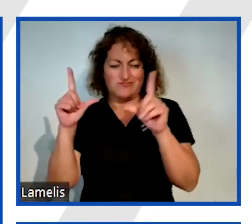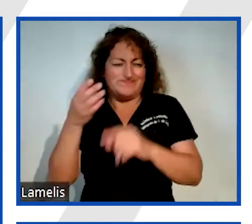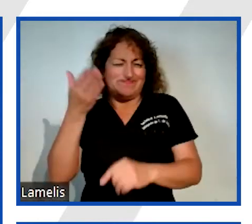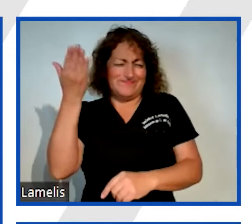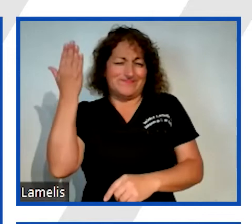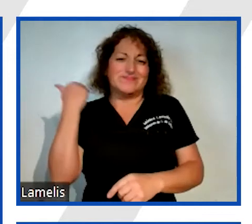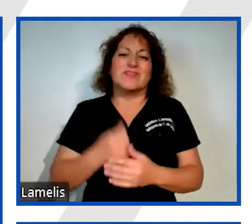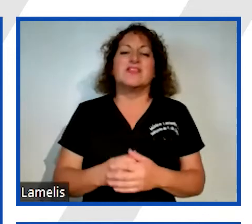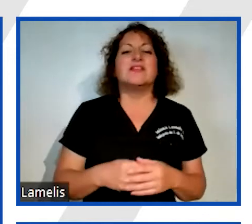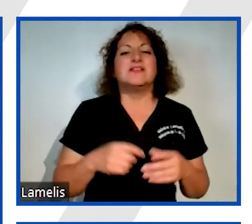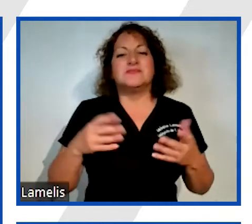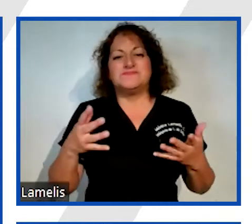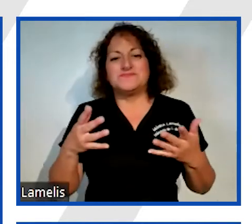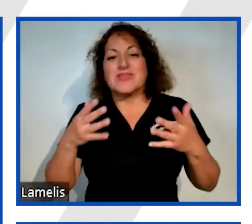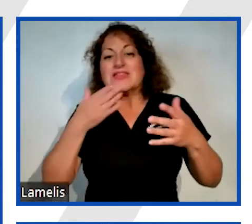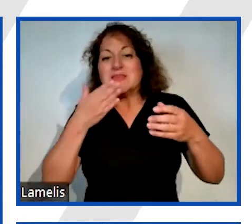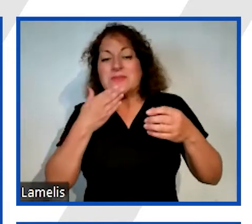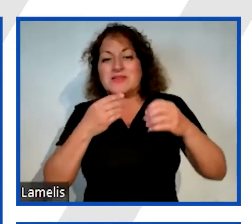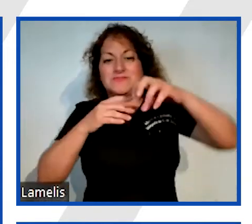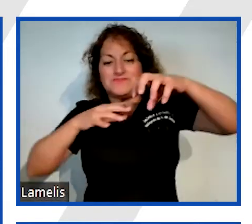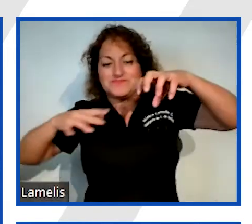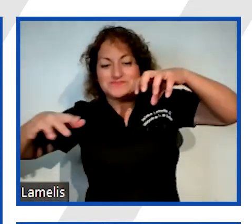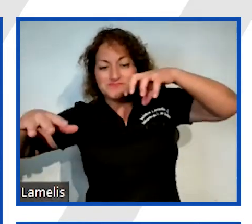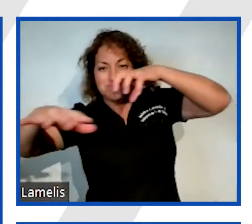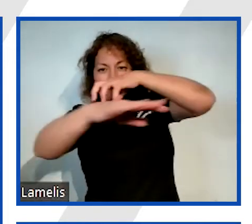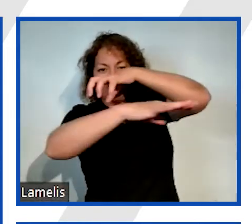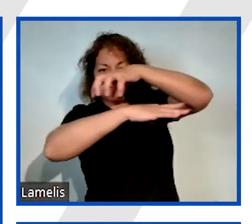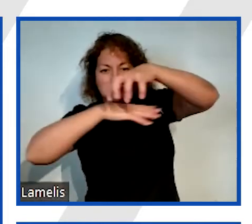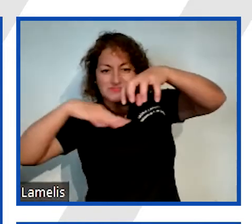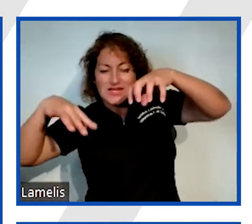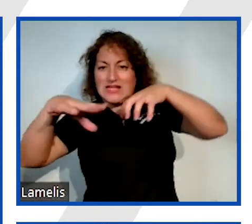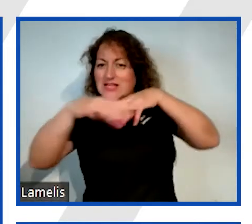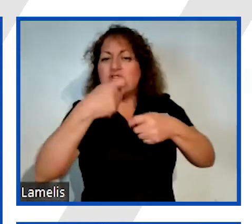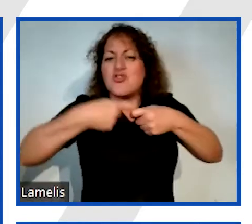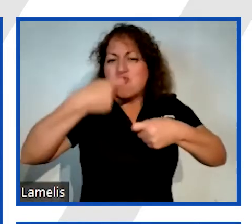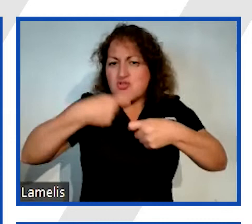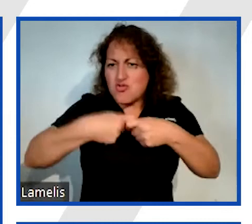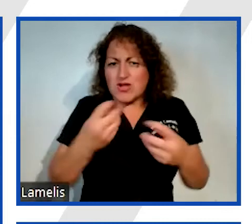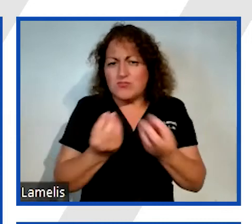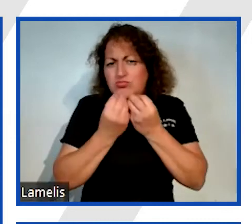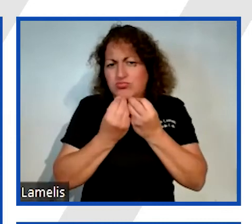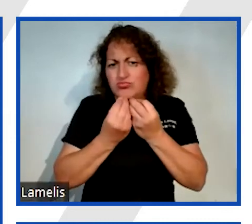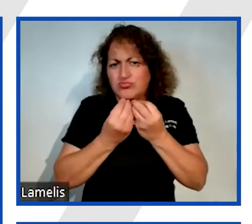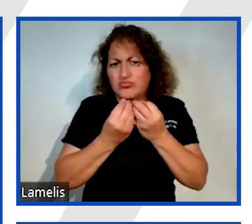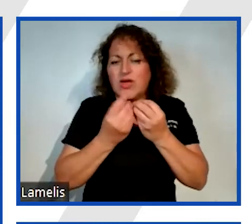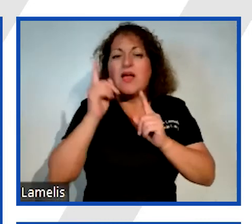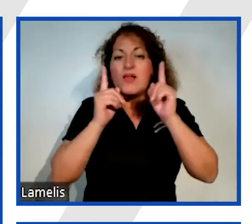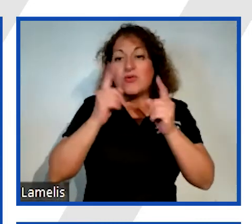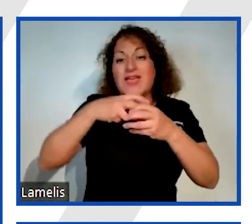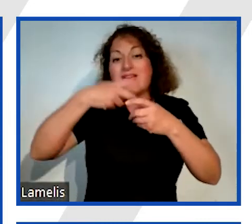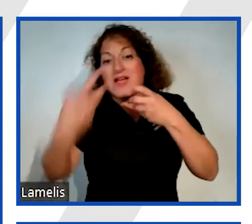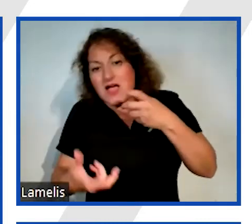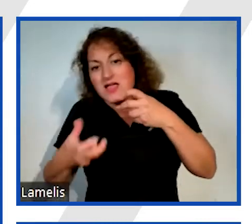por las infinidades del disco también hay muchas rocas y no todas caen algunas van chocando unas con otras